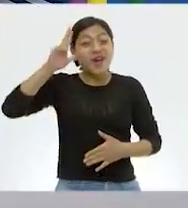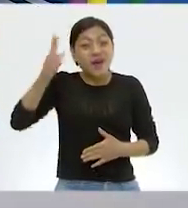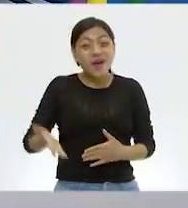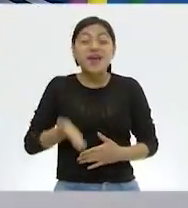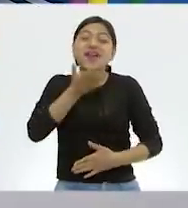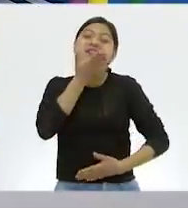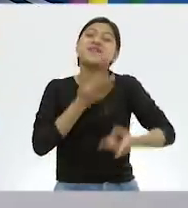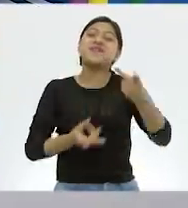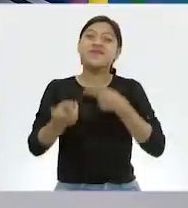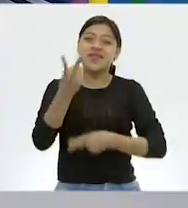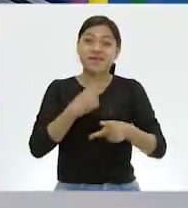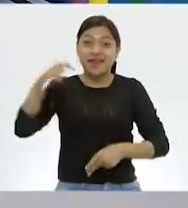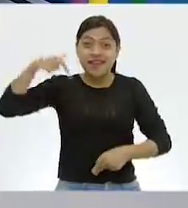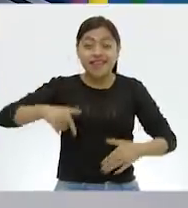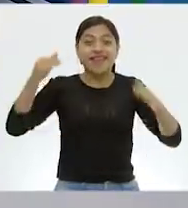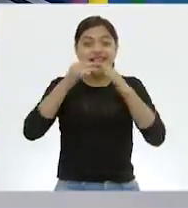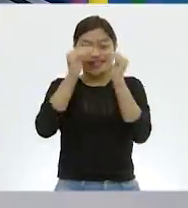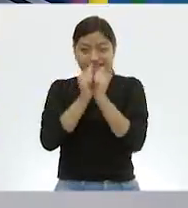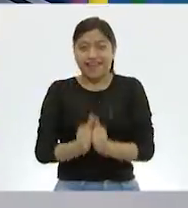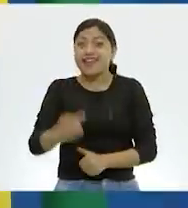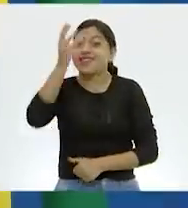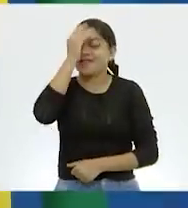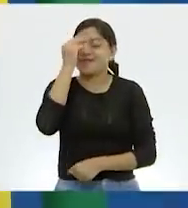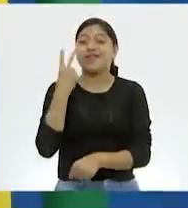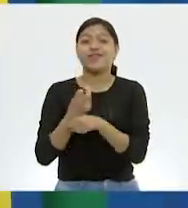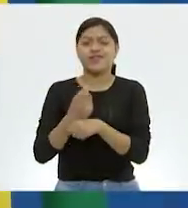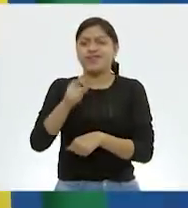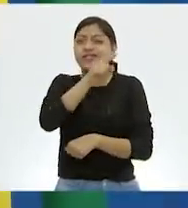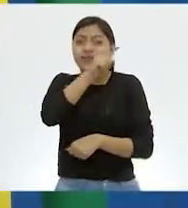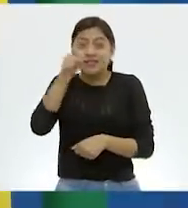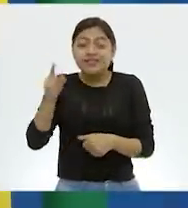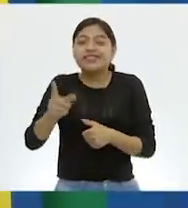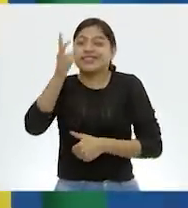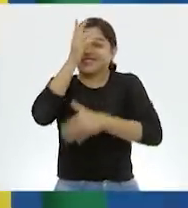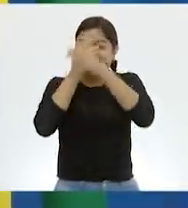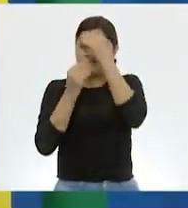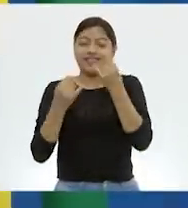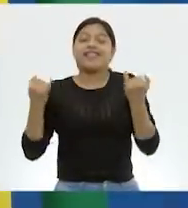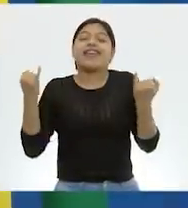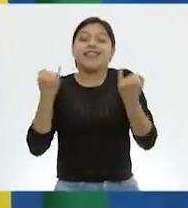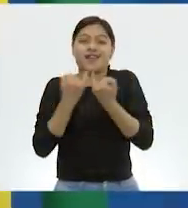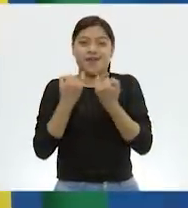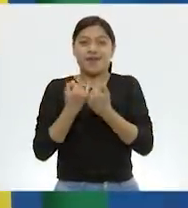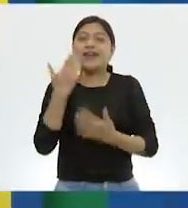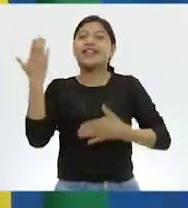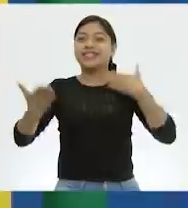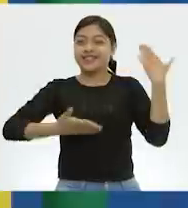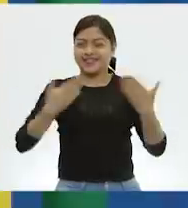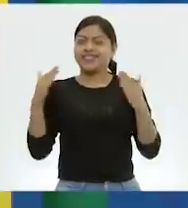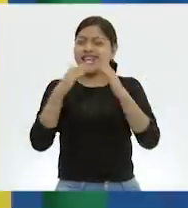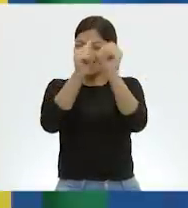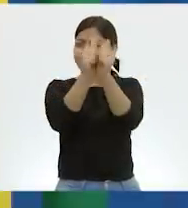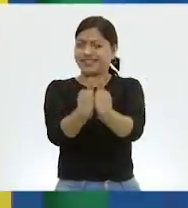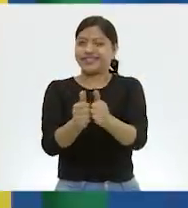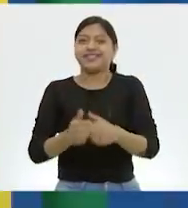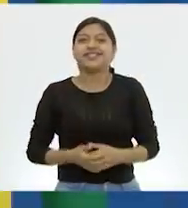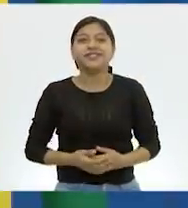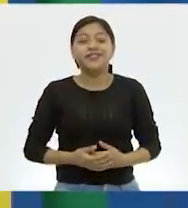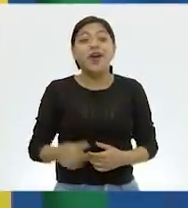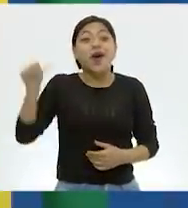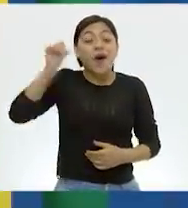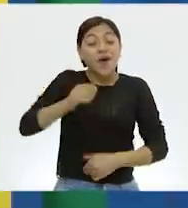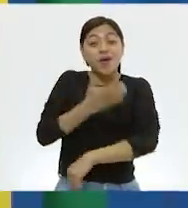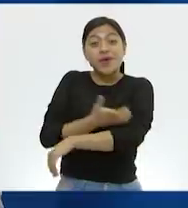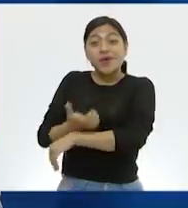Hola, les damos la bienvenida a Aprenda en Casa 2, un espacio en el que vamos a poder estudiar y divertirnos desde nuestros hogares. Hoy